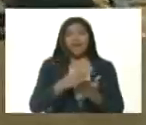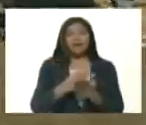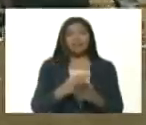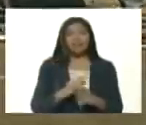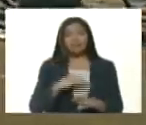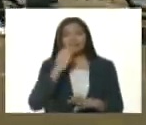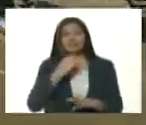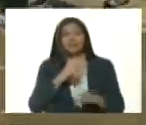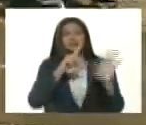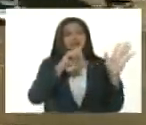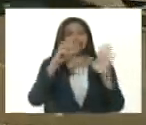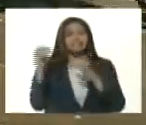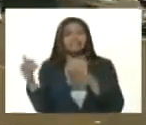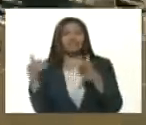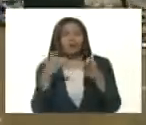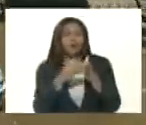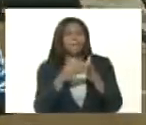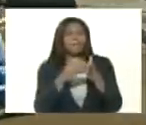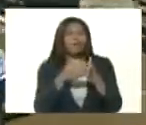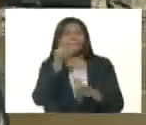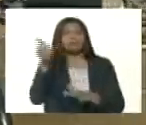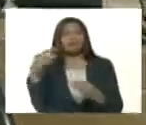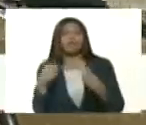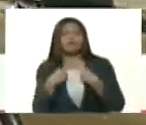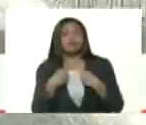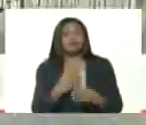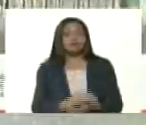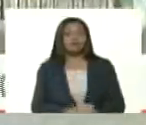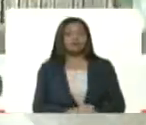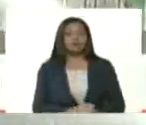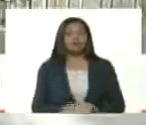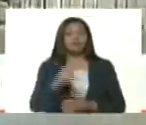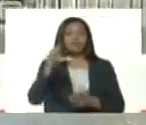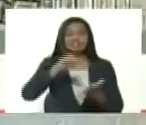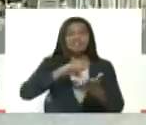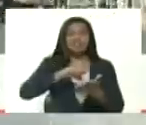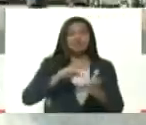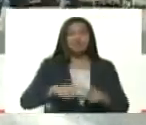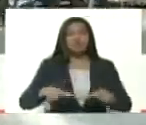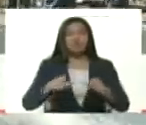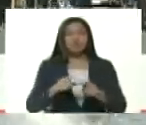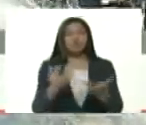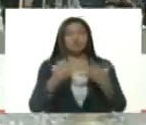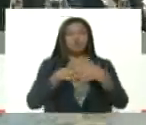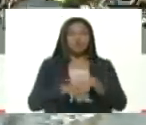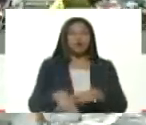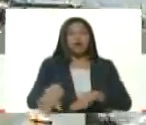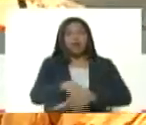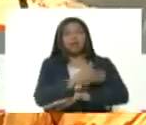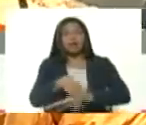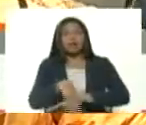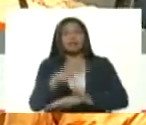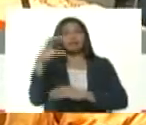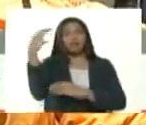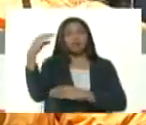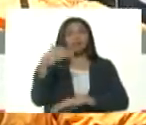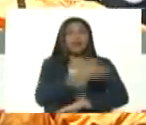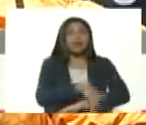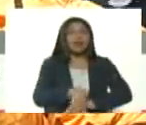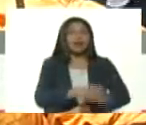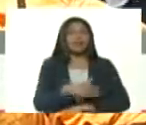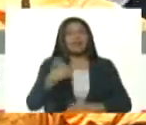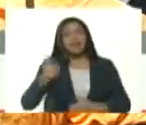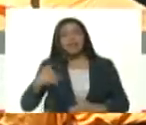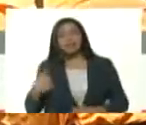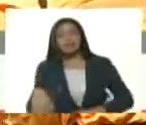cerca de 600 mil habitantes y en este casco central, que integra la calle Colombia, la calle Argentina,